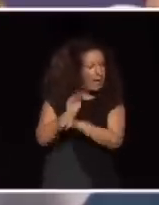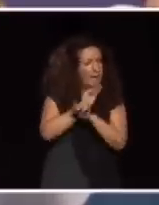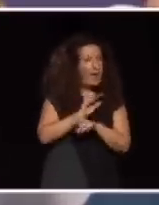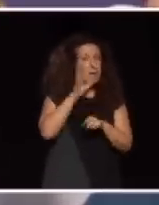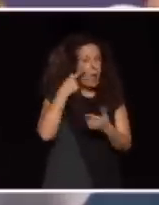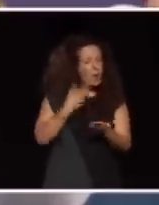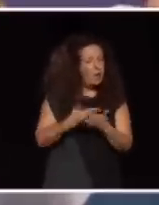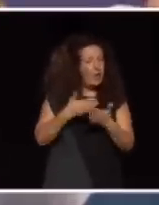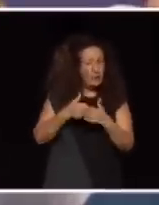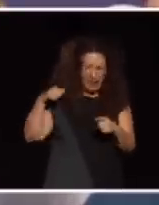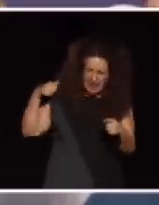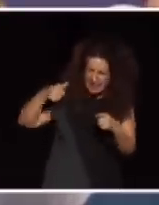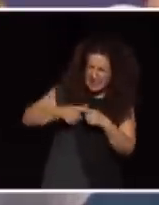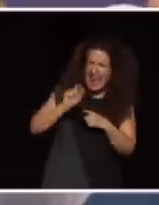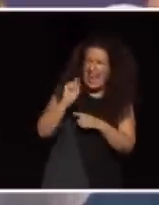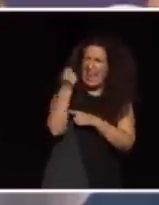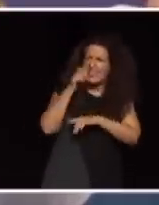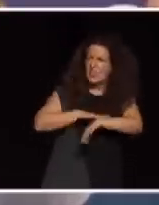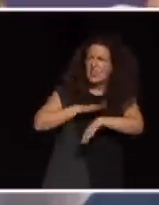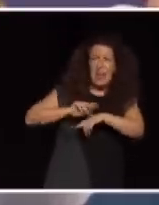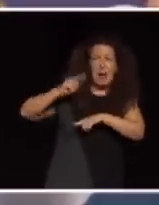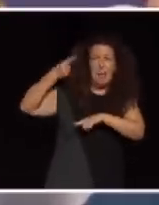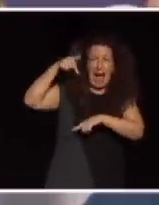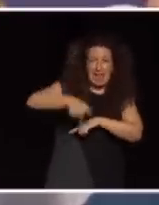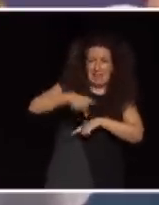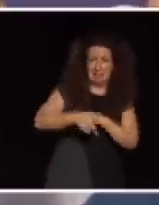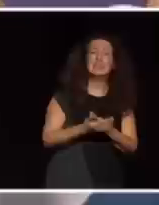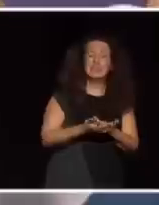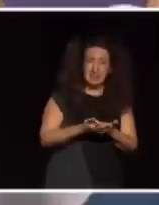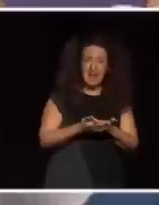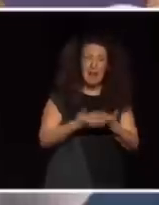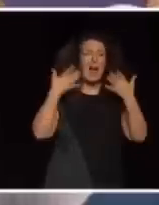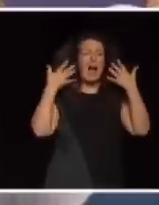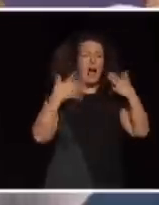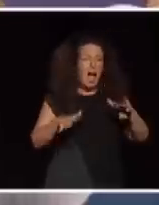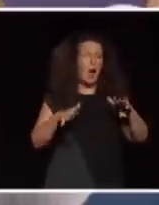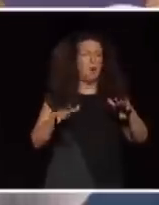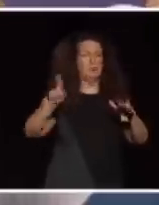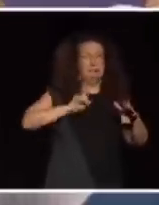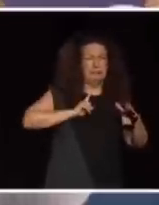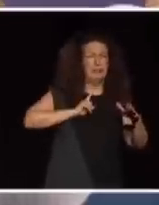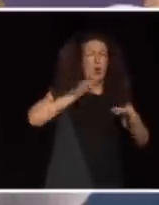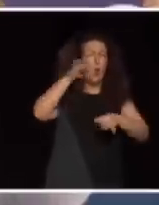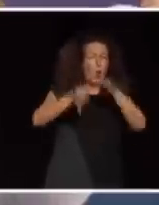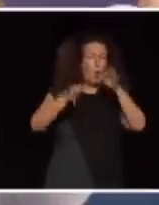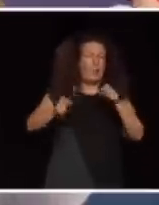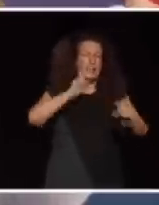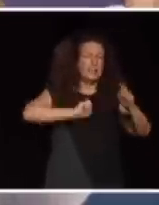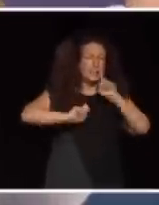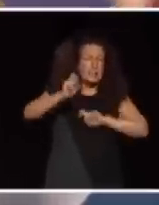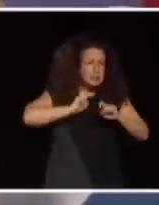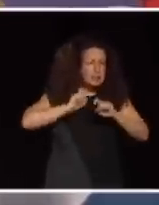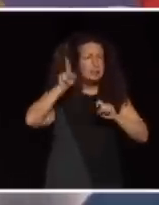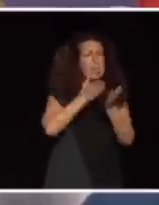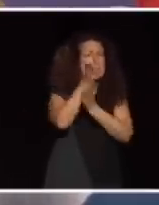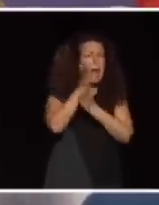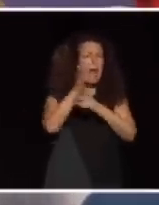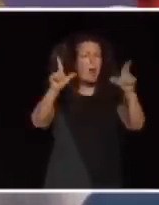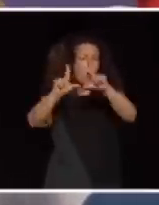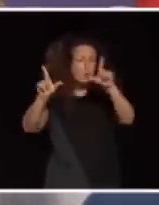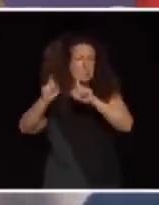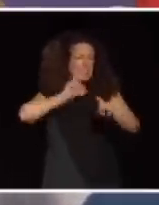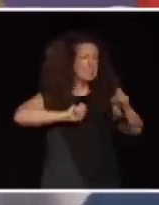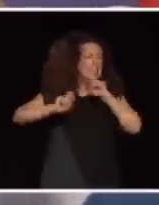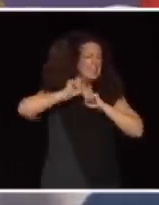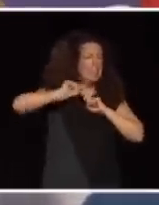izquierda en 4 décadas, a pesar de que hemos vivido una guerra judicial y mediática sin precedentes en la democracia